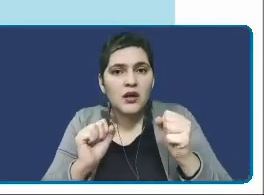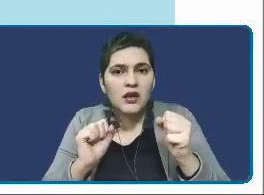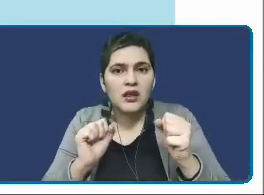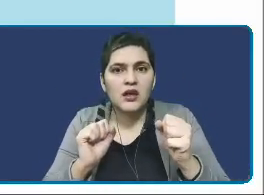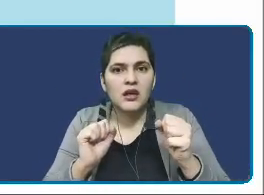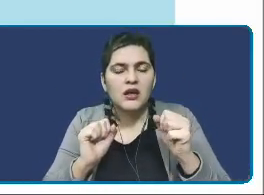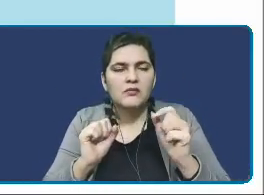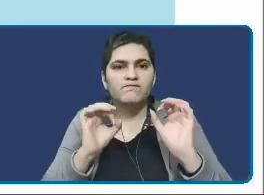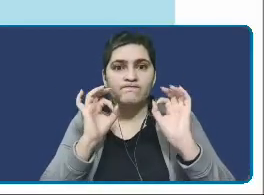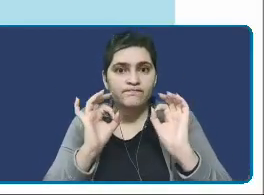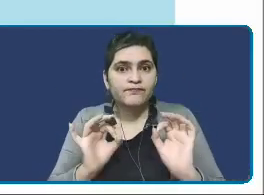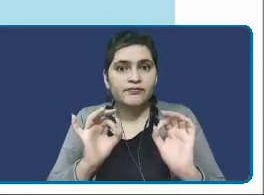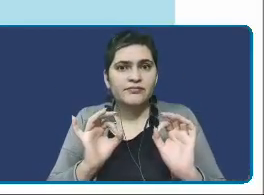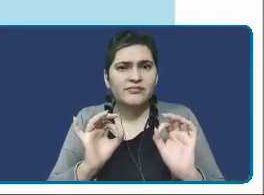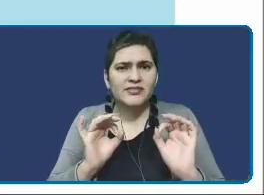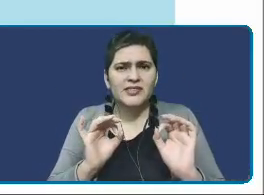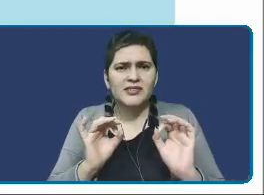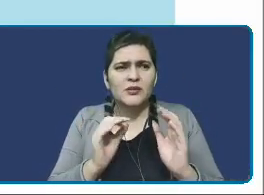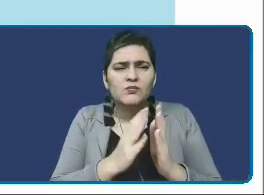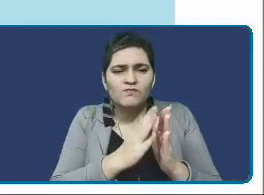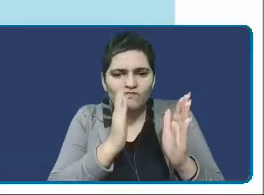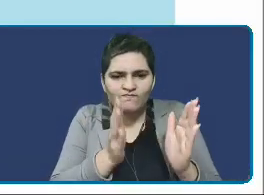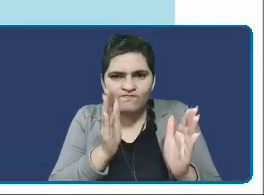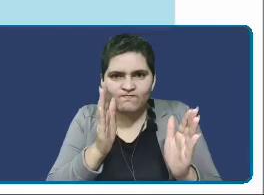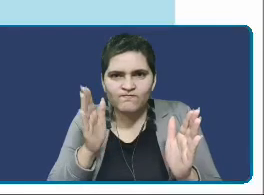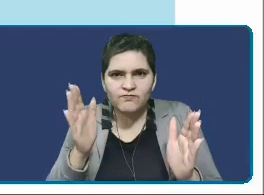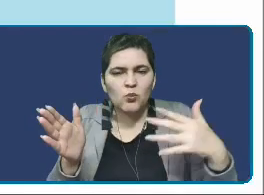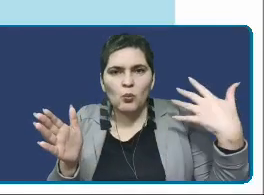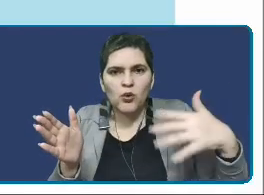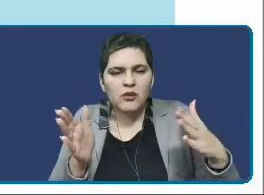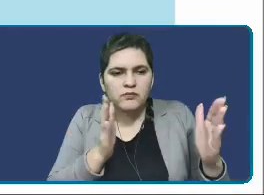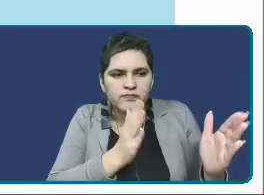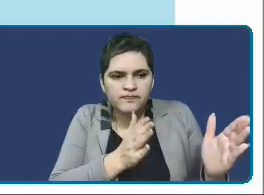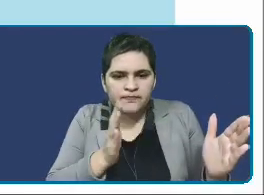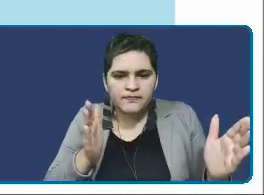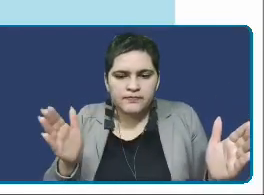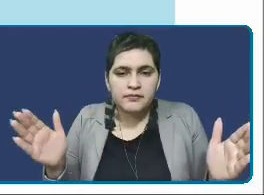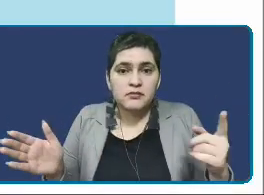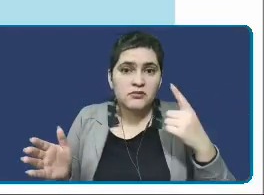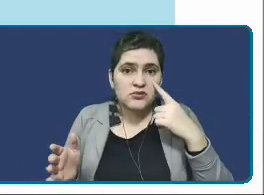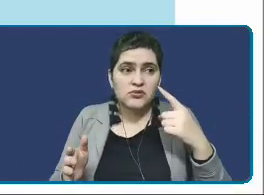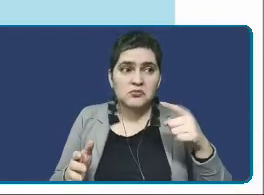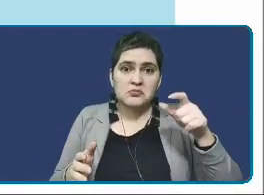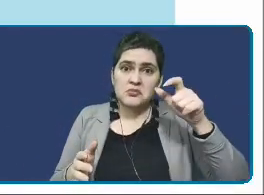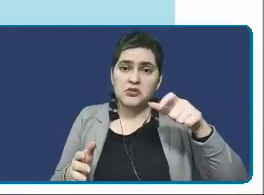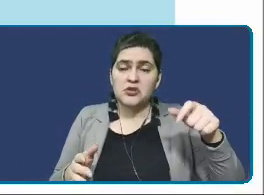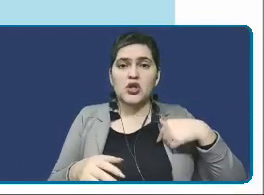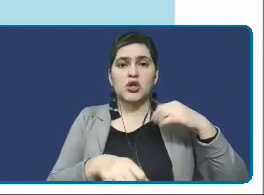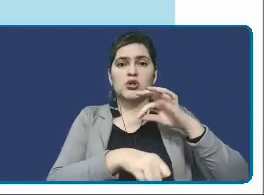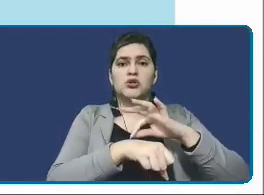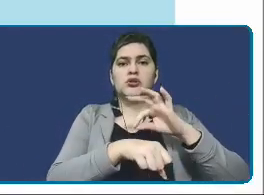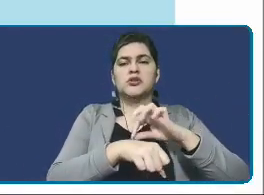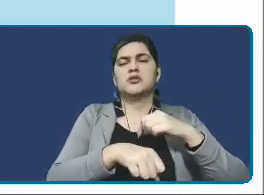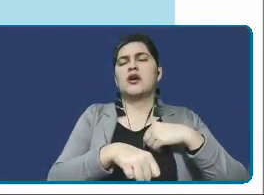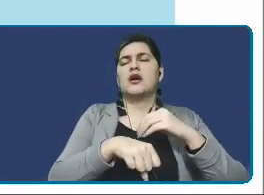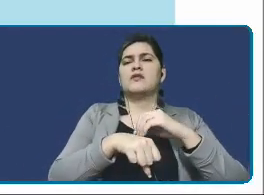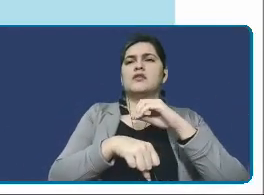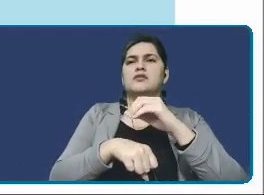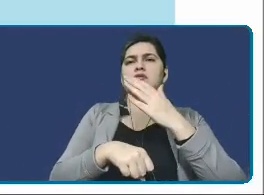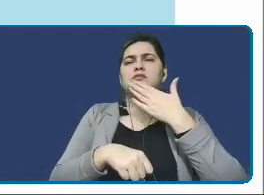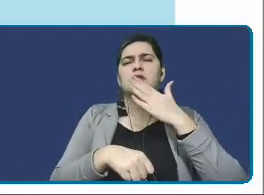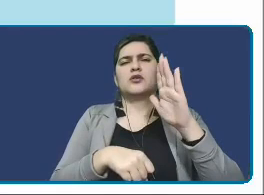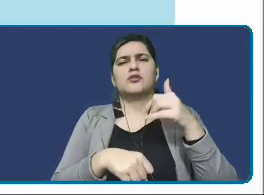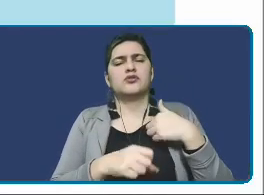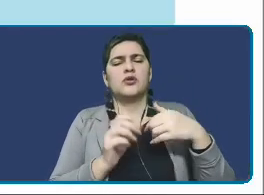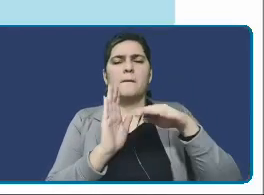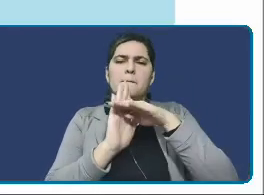que haber pasado muchas etapas. Entonces, porque yo podría presentar los casos de mi consulta y decir, yo, la doctora Sumelso, yo esta pauta de alimentación que hago, todos